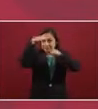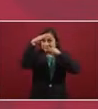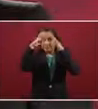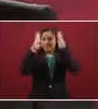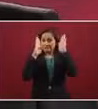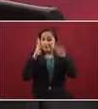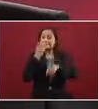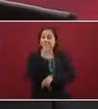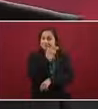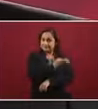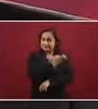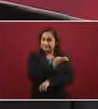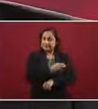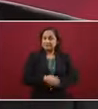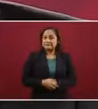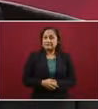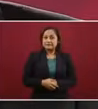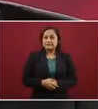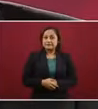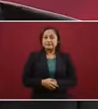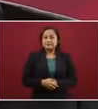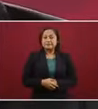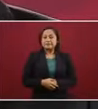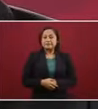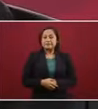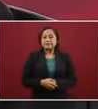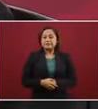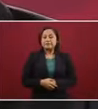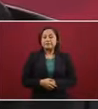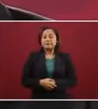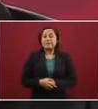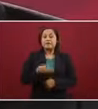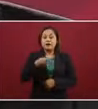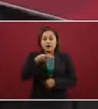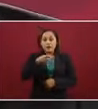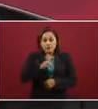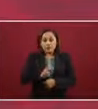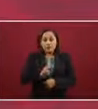Sí, nada más que los que estamos ahora en el gobierno